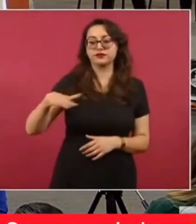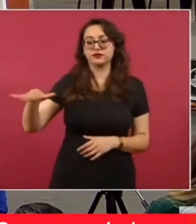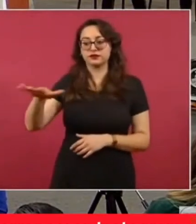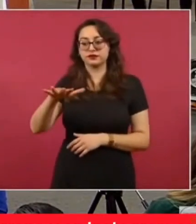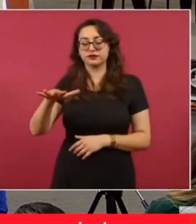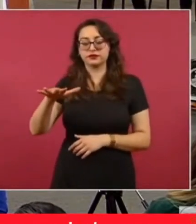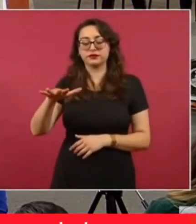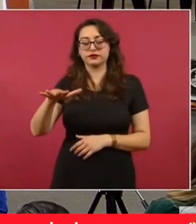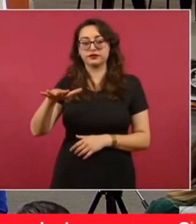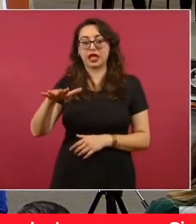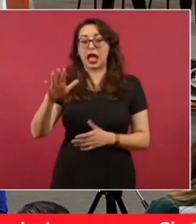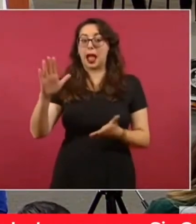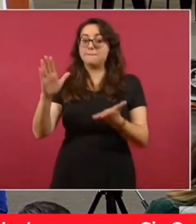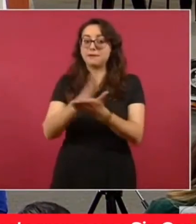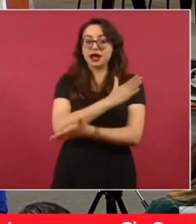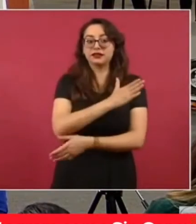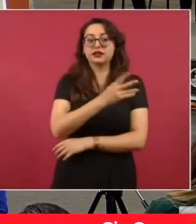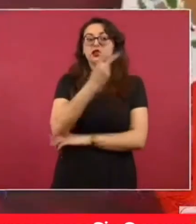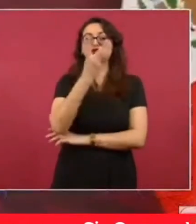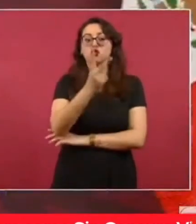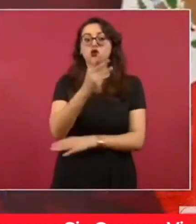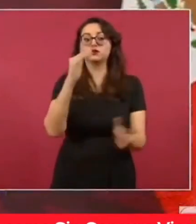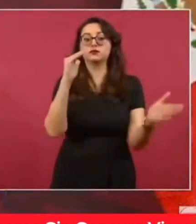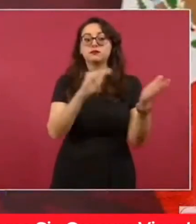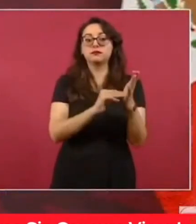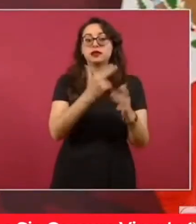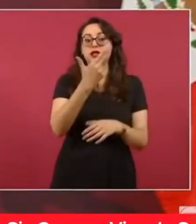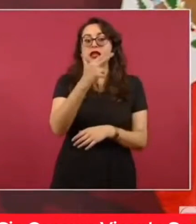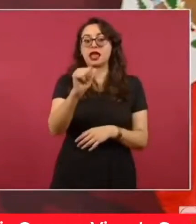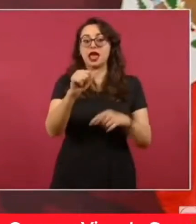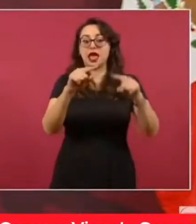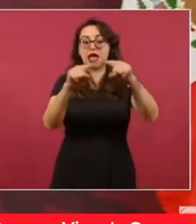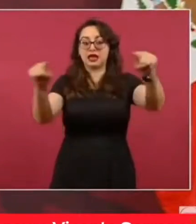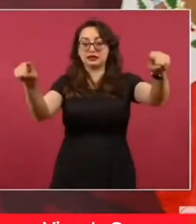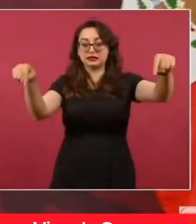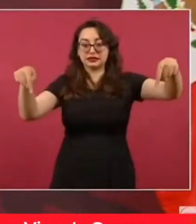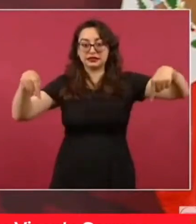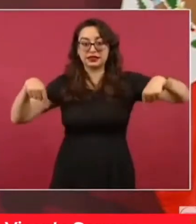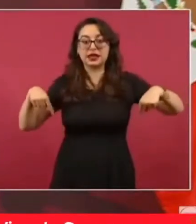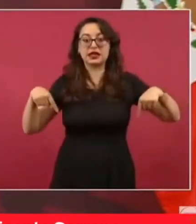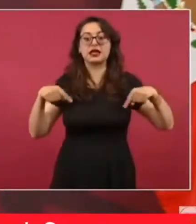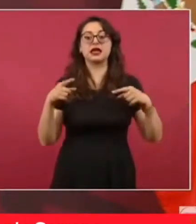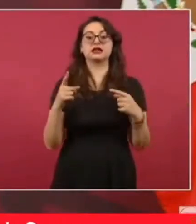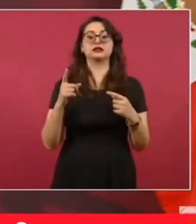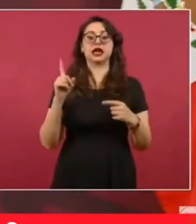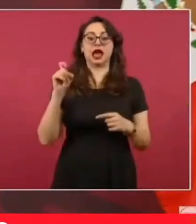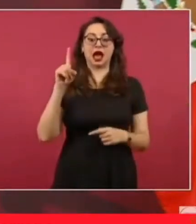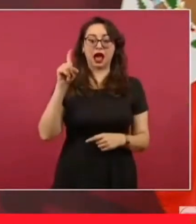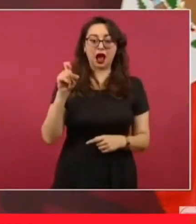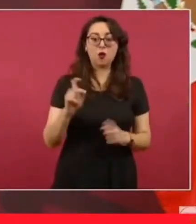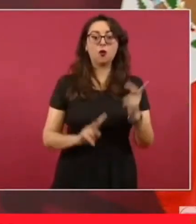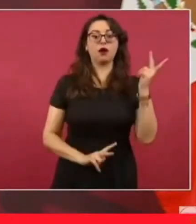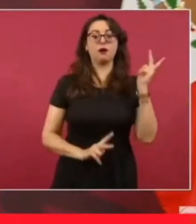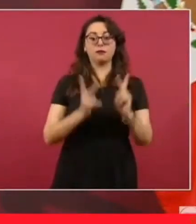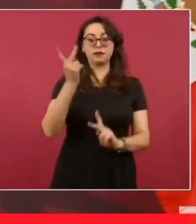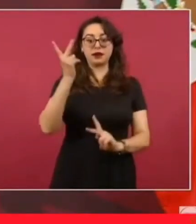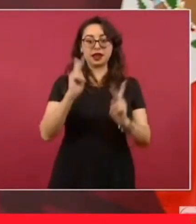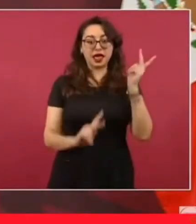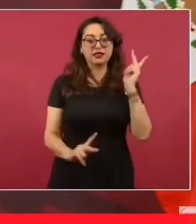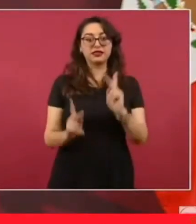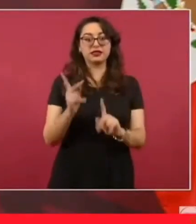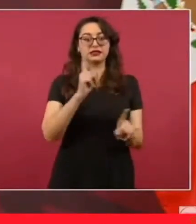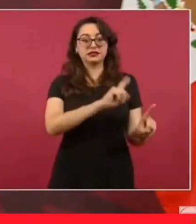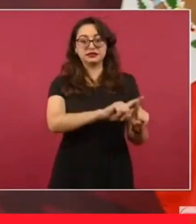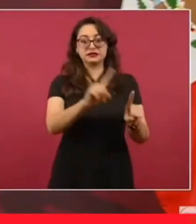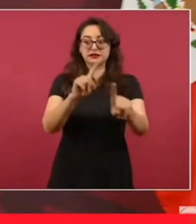hectáreas o más de manglares que si no las